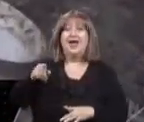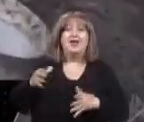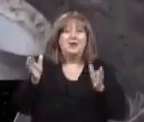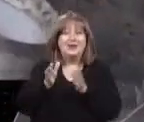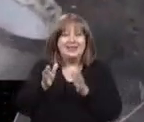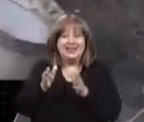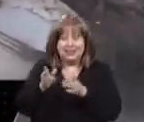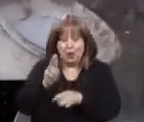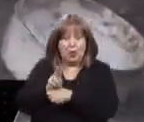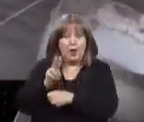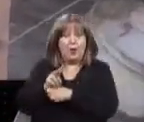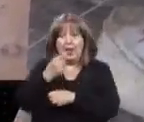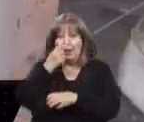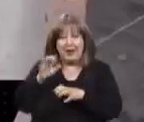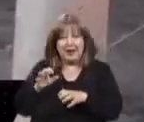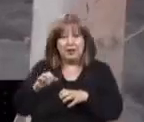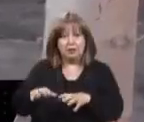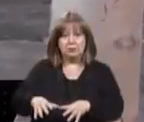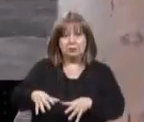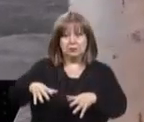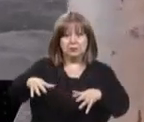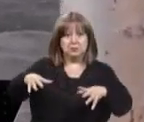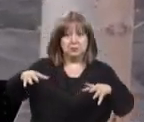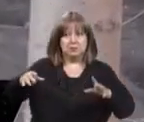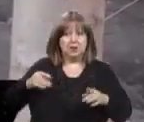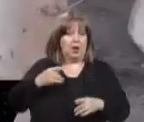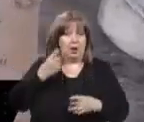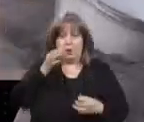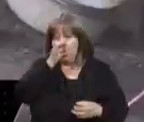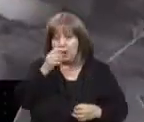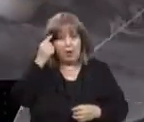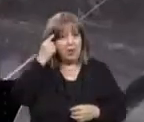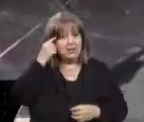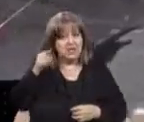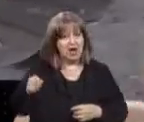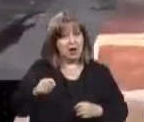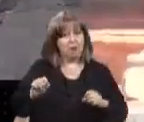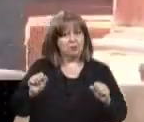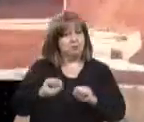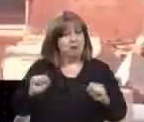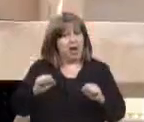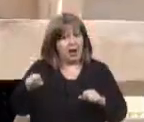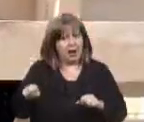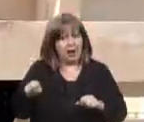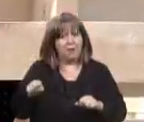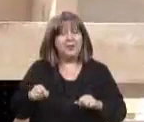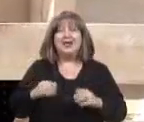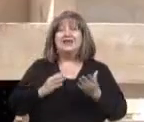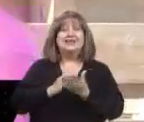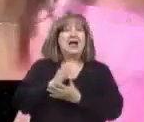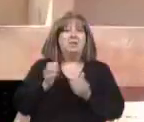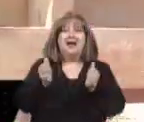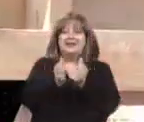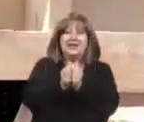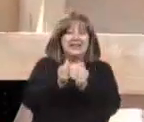criado y bueno no pensamos nunca pensaron sus papás que iba a tener esa reacción con la nena siempre la nena de bebé